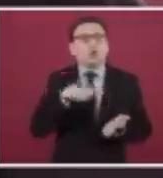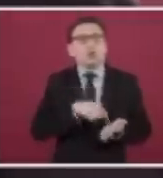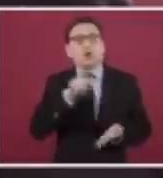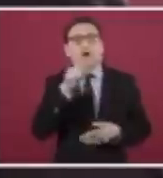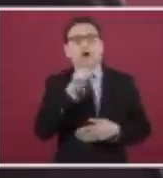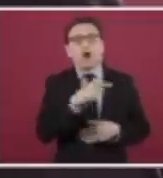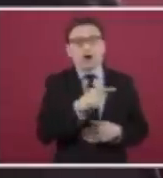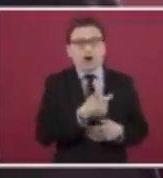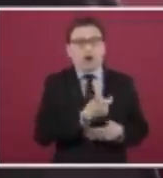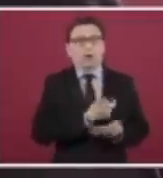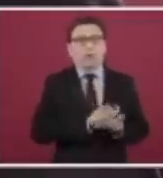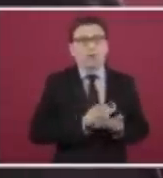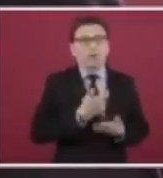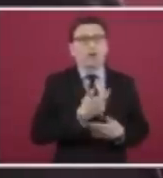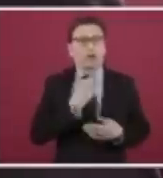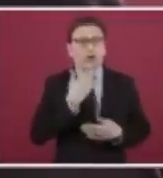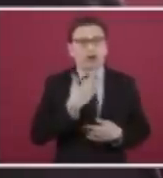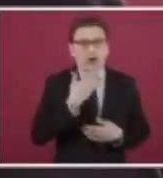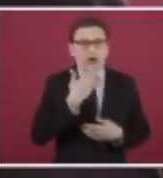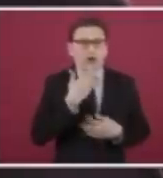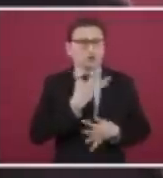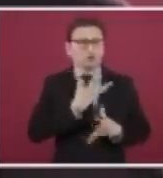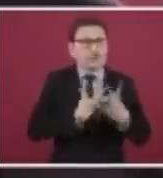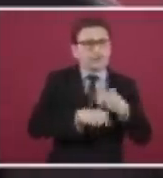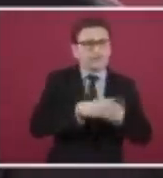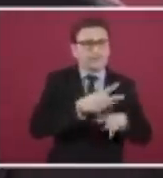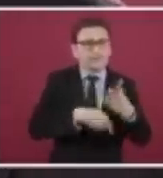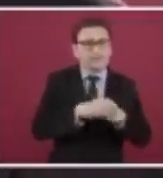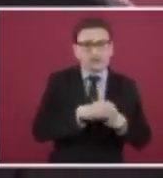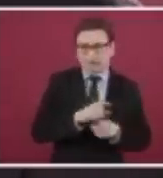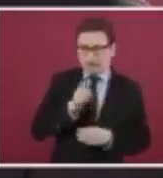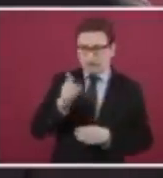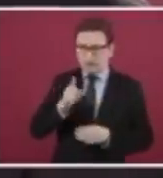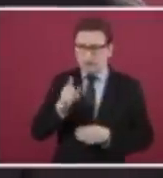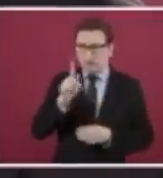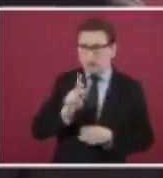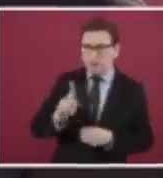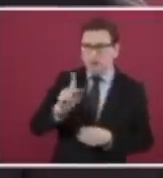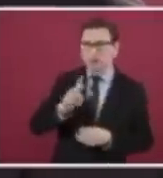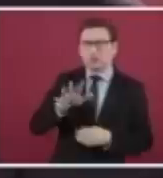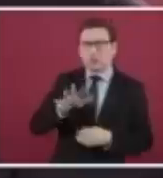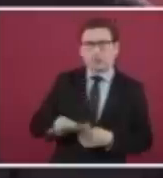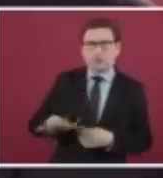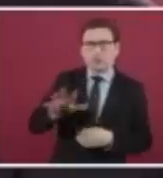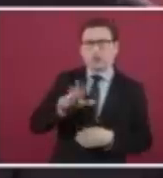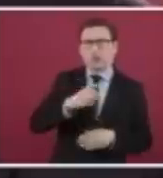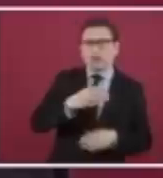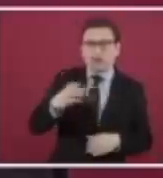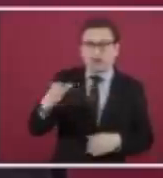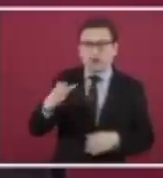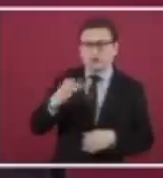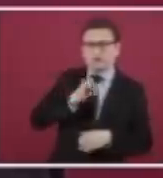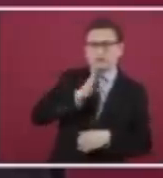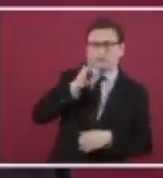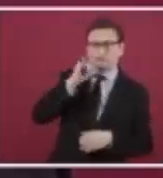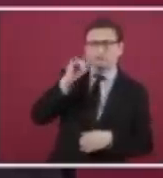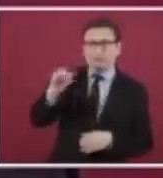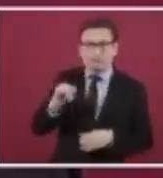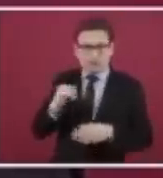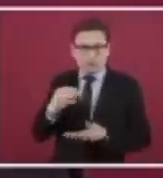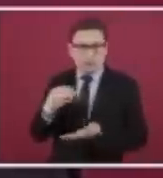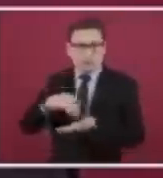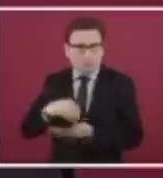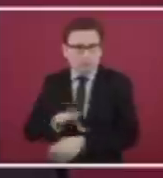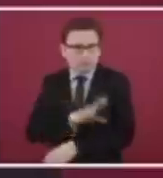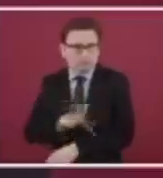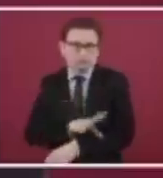cobrar. No van a electrificar los pueblos más apartados, no van a